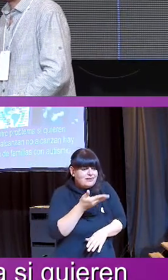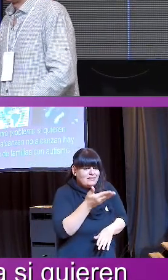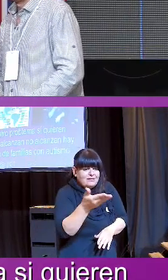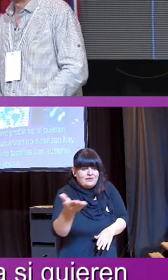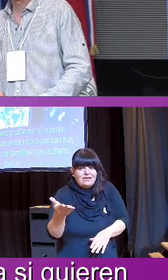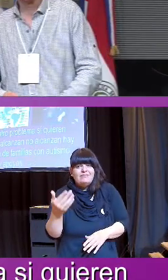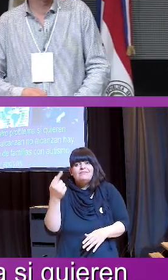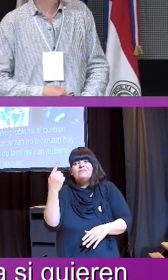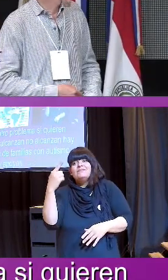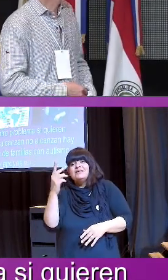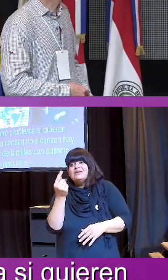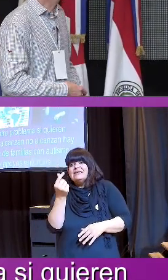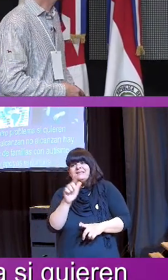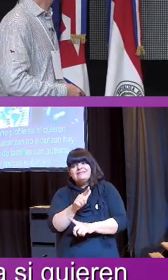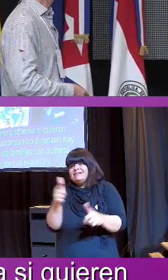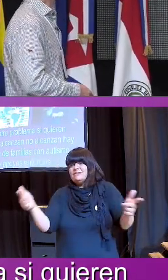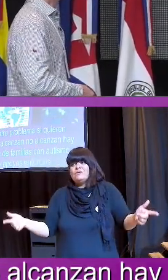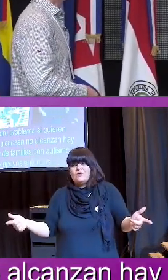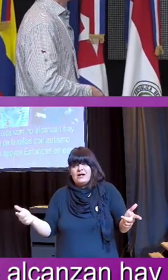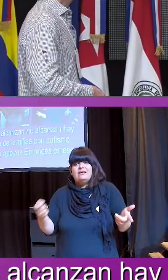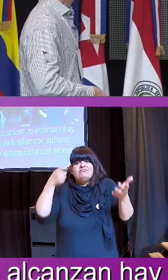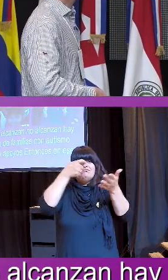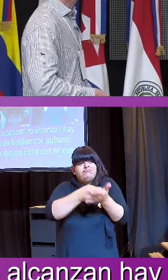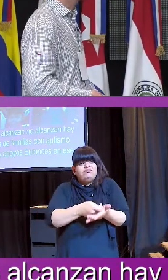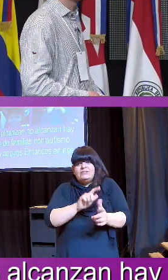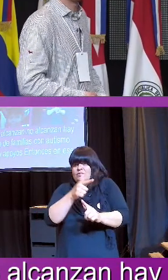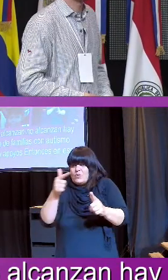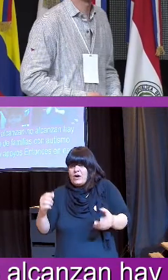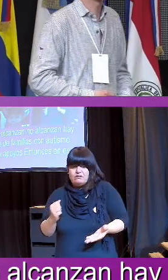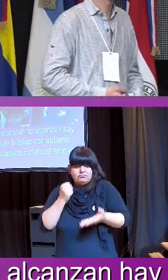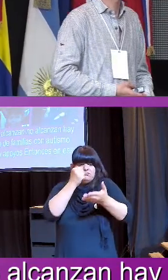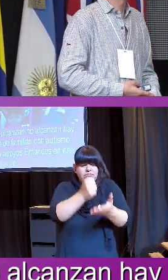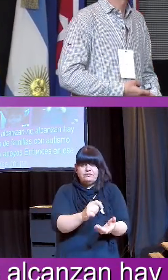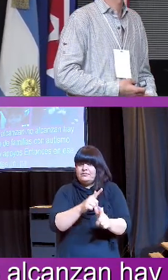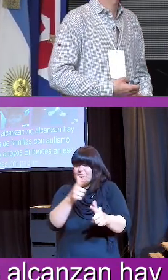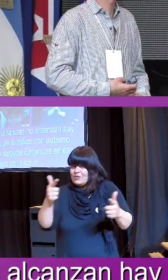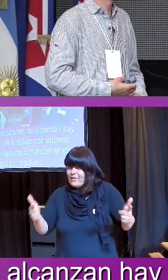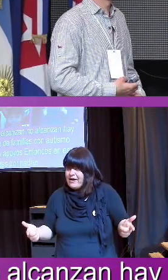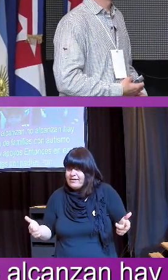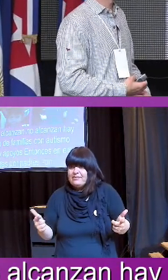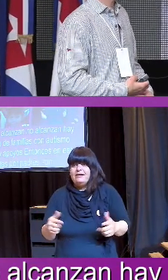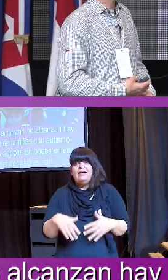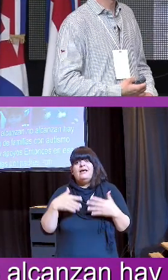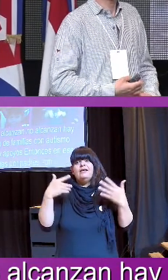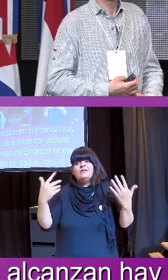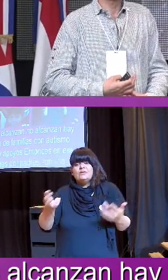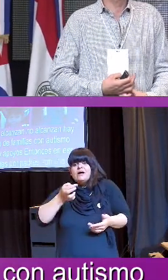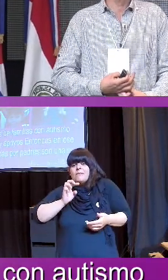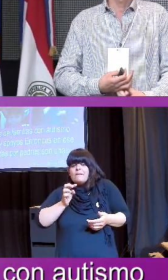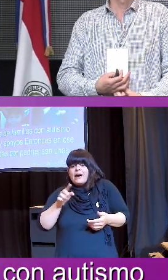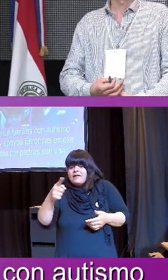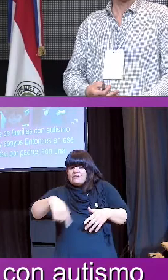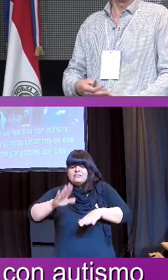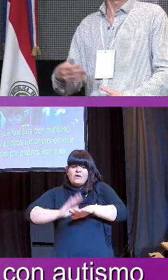apoyos. Entonces, en ese contexto, las intervenciones mediadas por padres son una muy buena